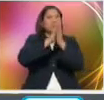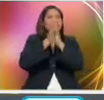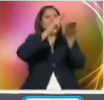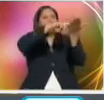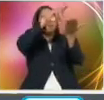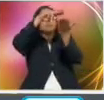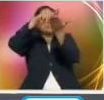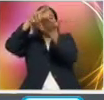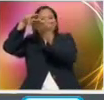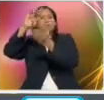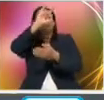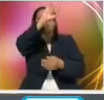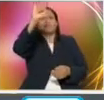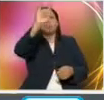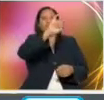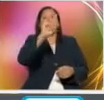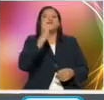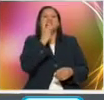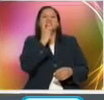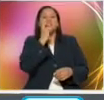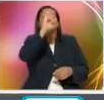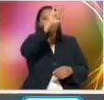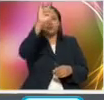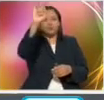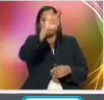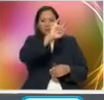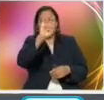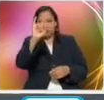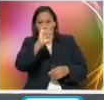base de mosaicos, la musiva, que está